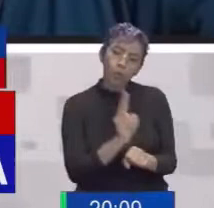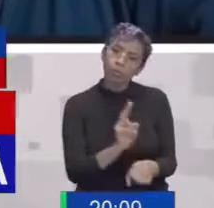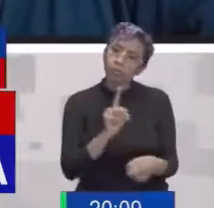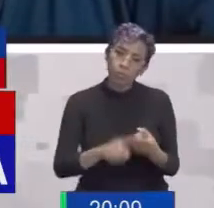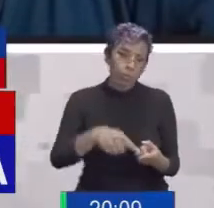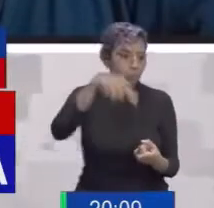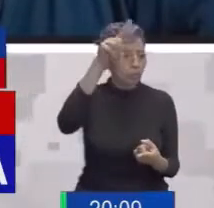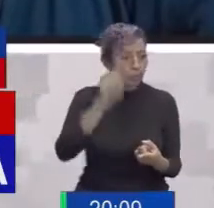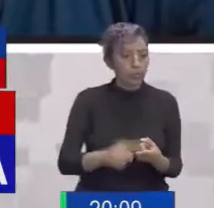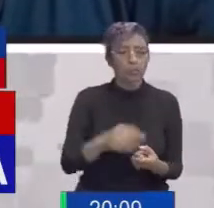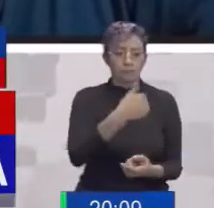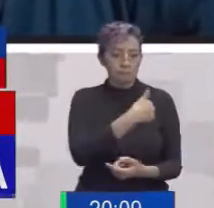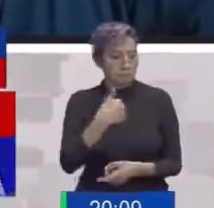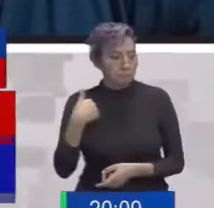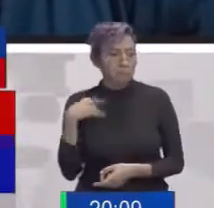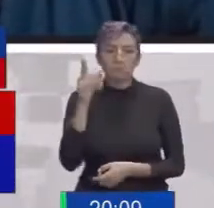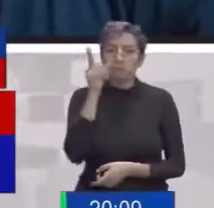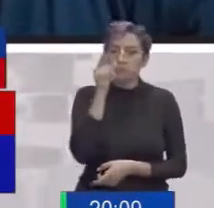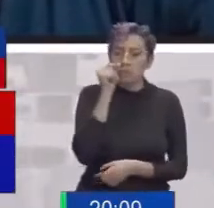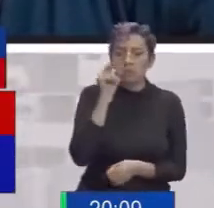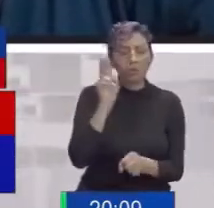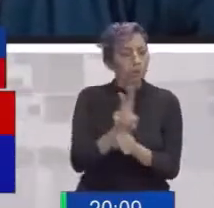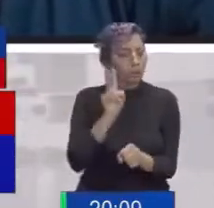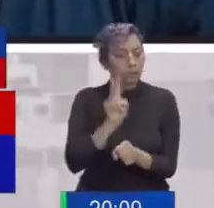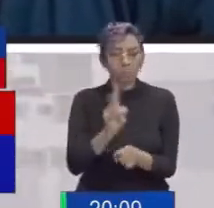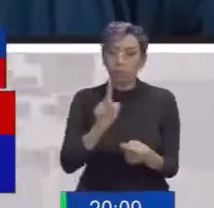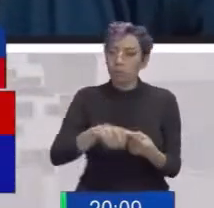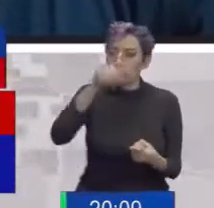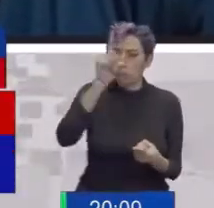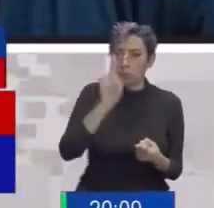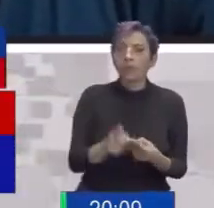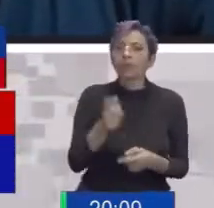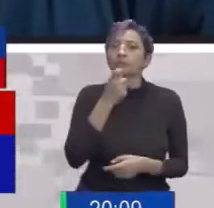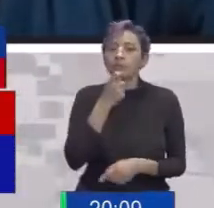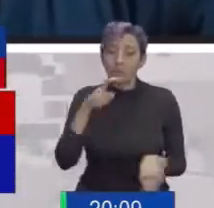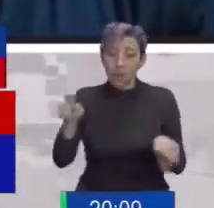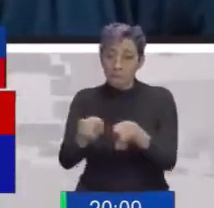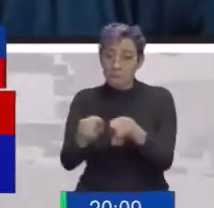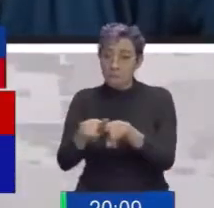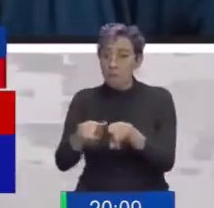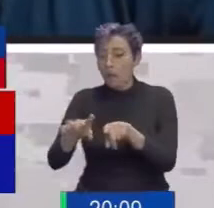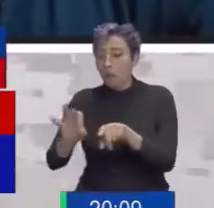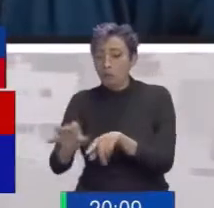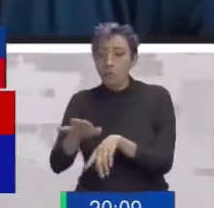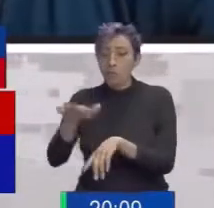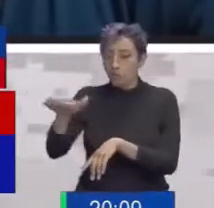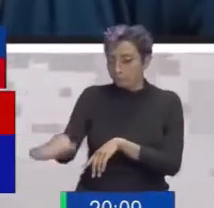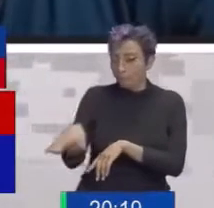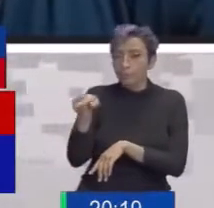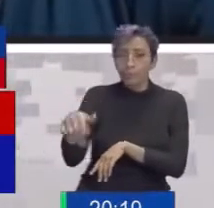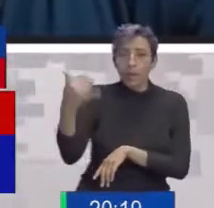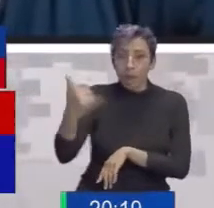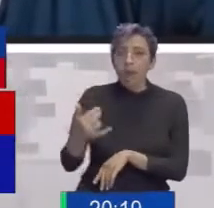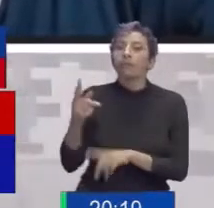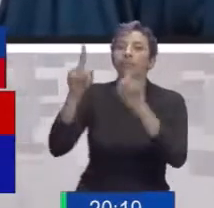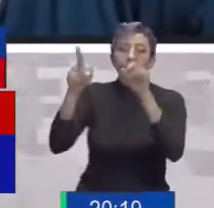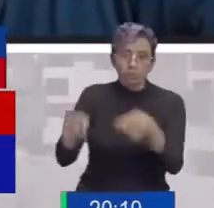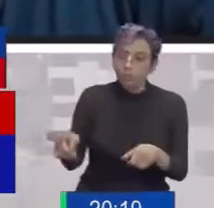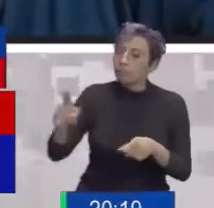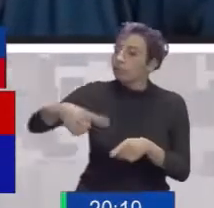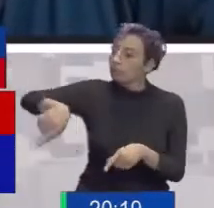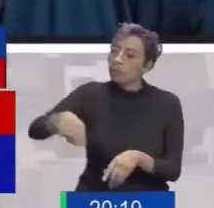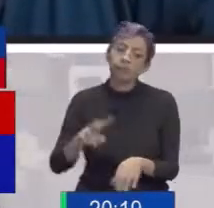papá y mamá cuidando al hijo, si hay hermanitos. No fue nuestro caso, pero también a veces los hermanitos quedan